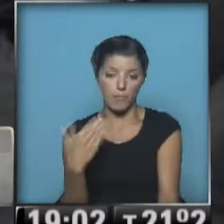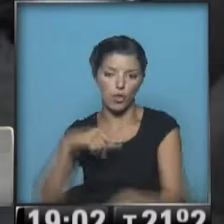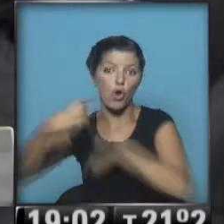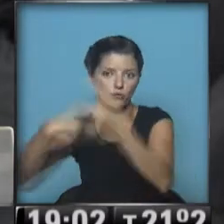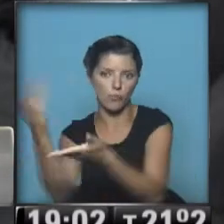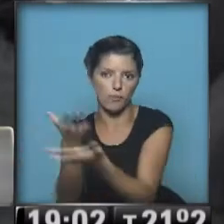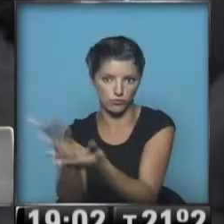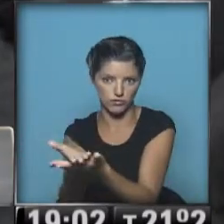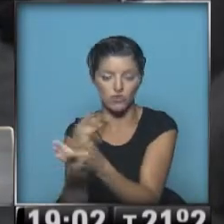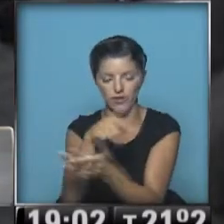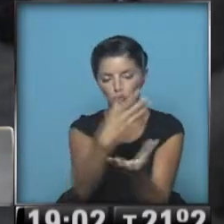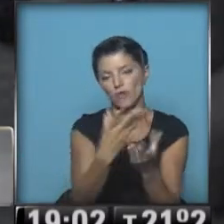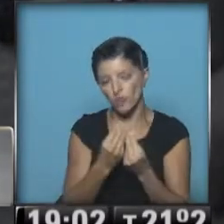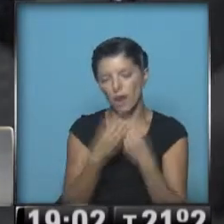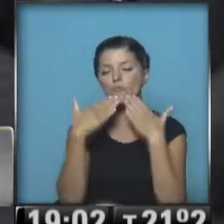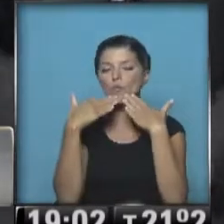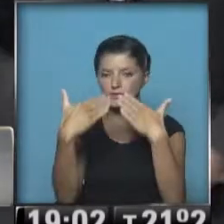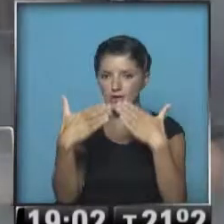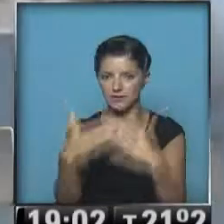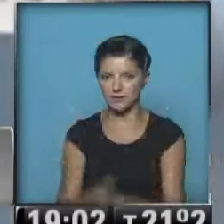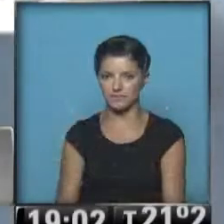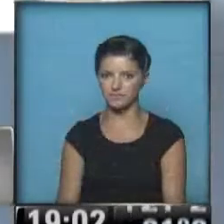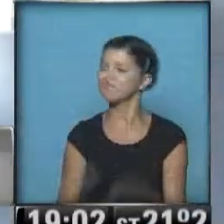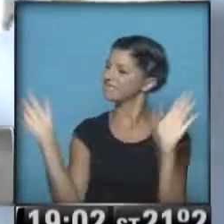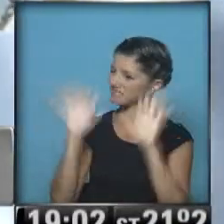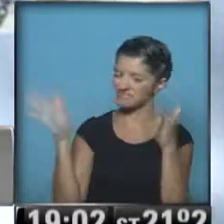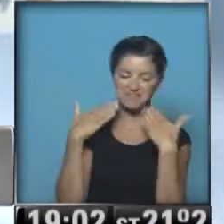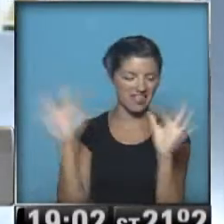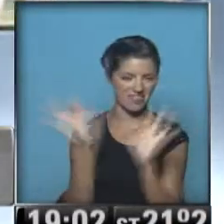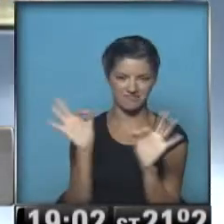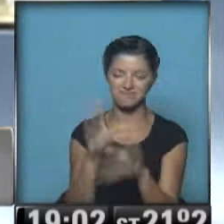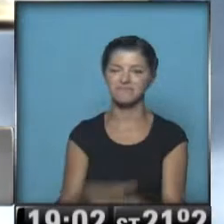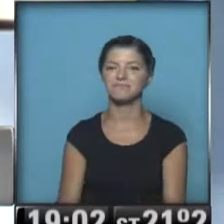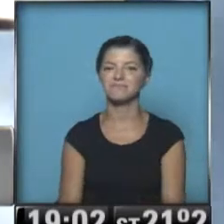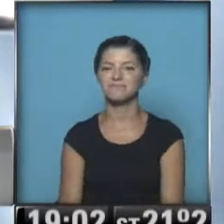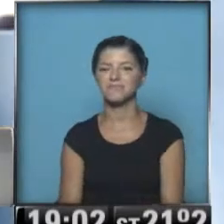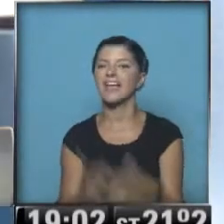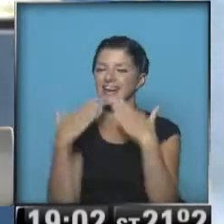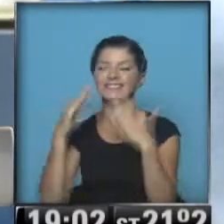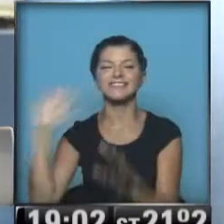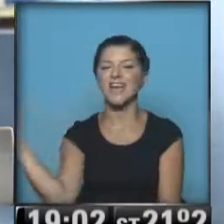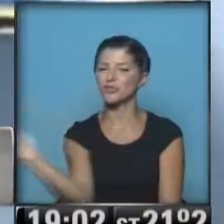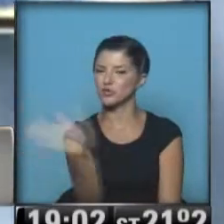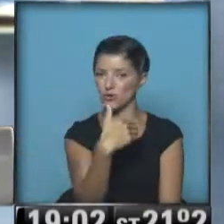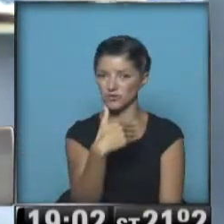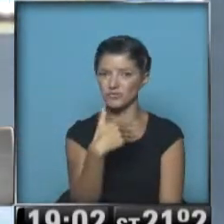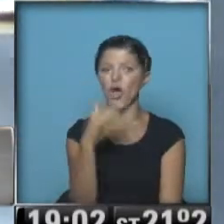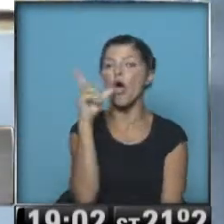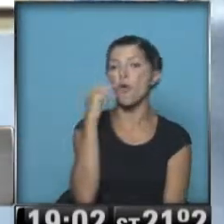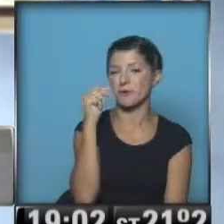mejor, y esto es una gran ayuda. Así que muchísimas gracias. De nada, Colombí. Muchas gracias a todos y a todas.